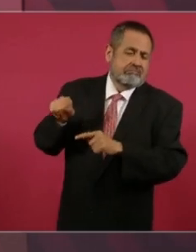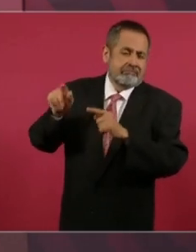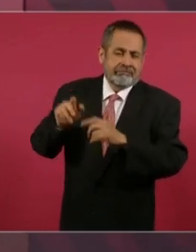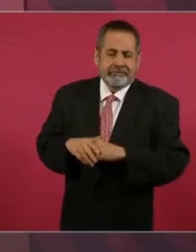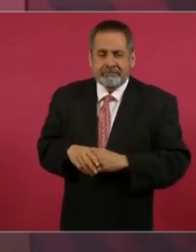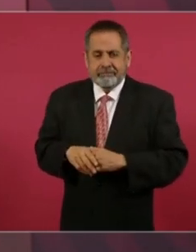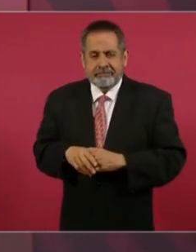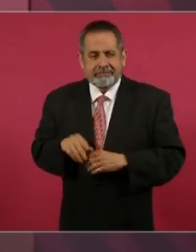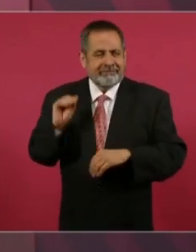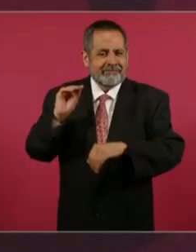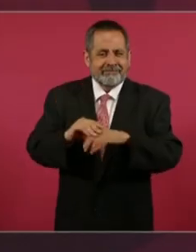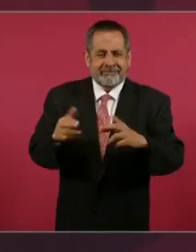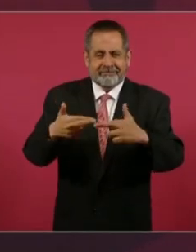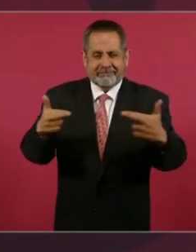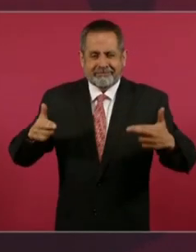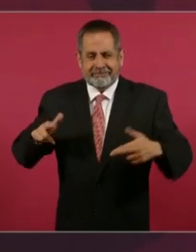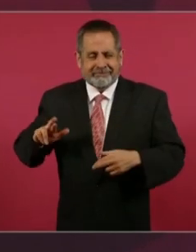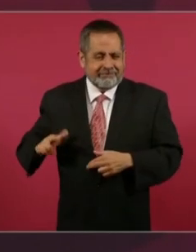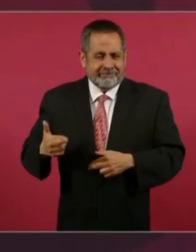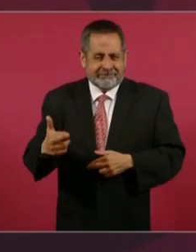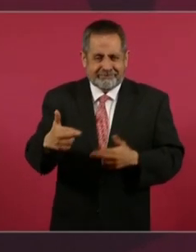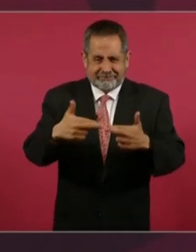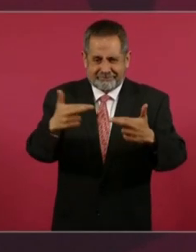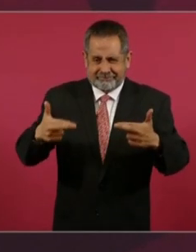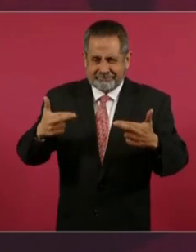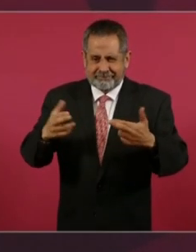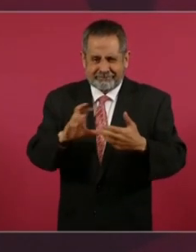las alambradas en el río, y